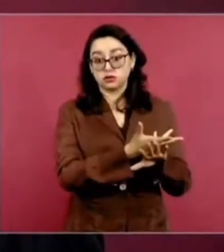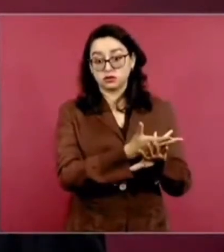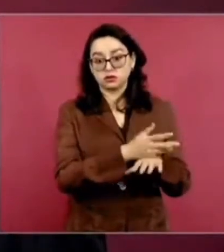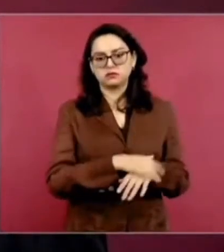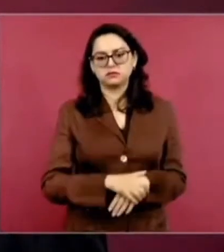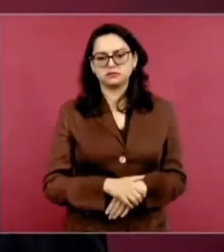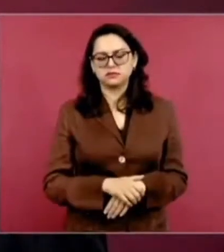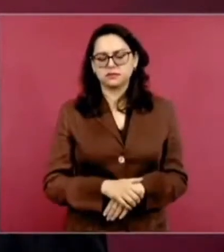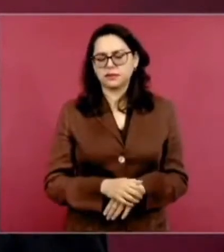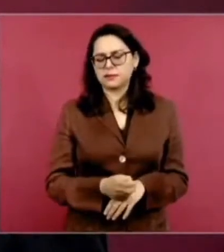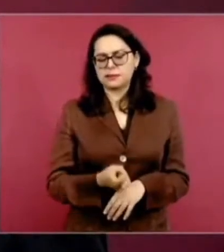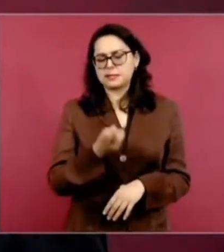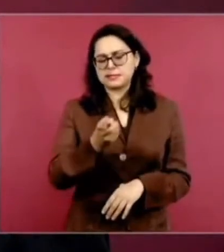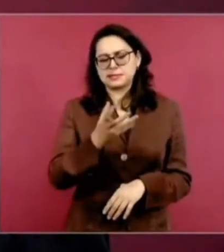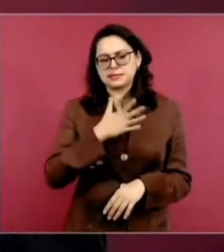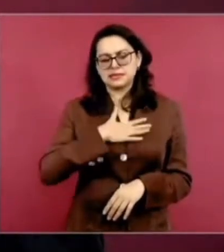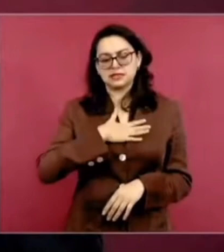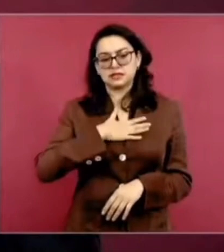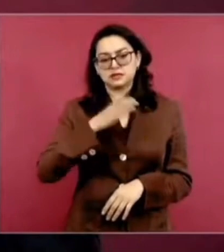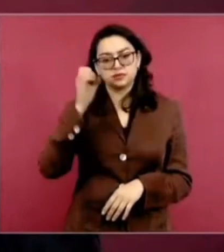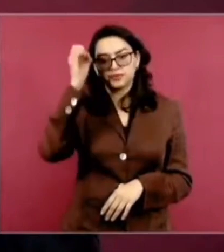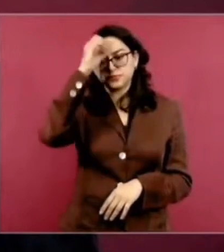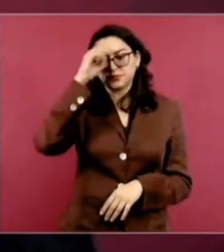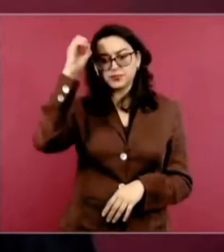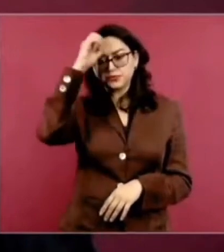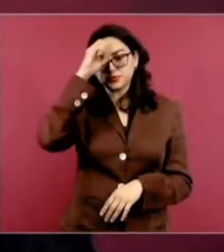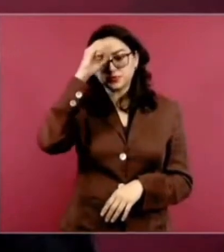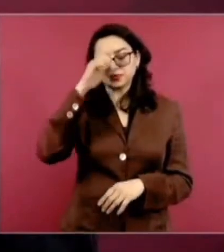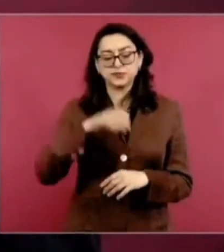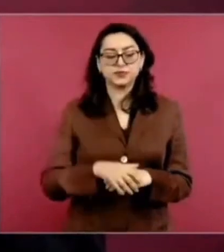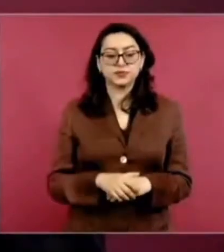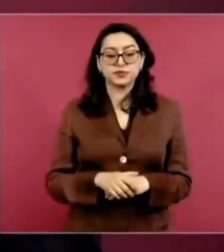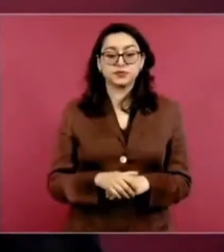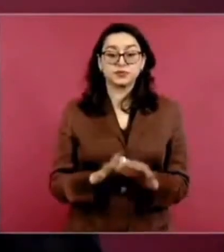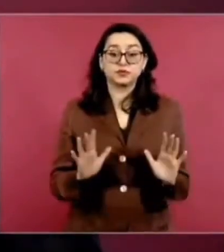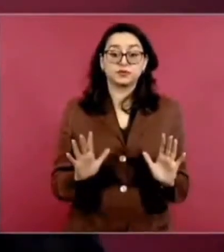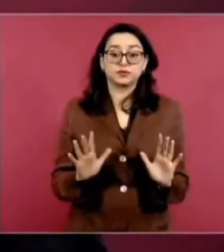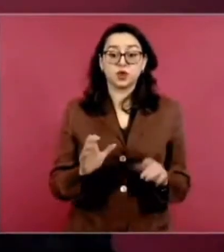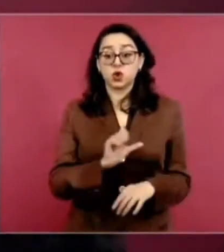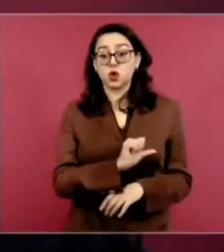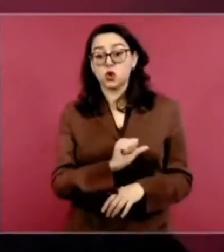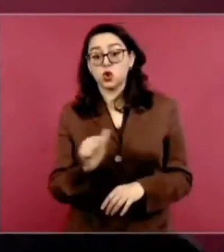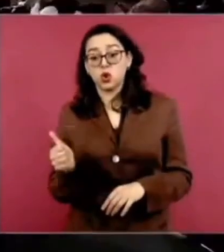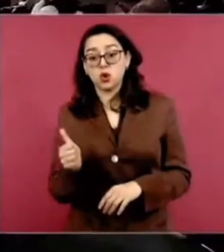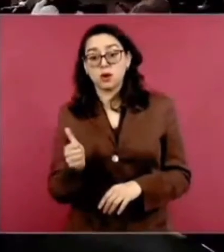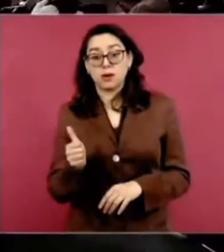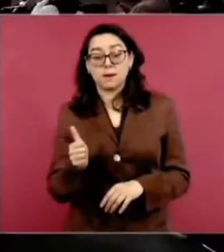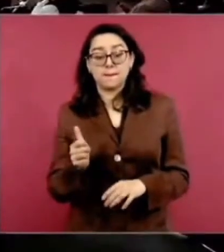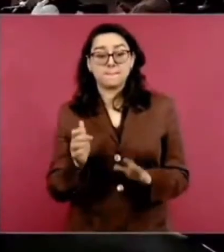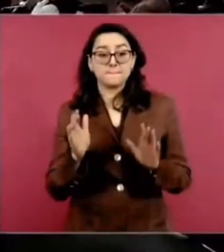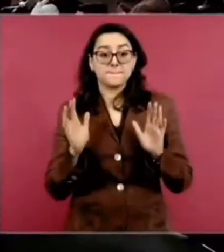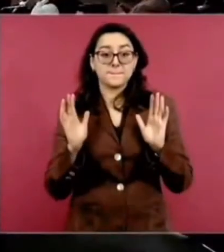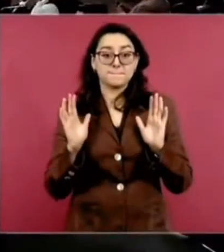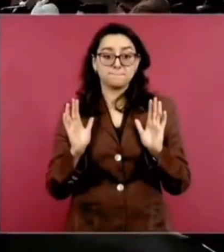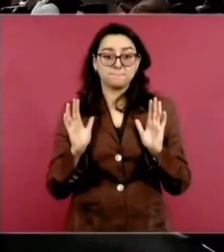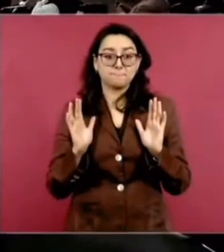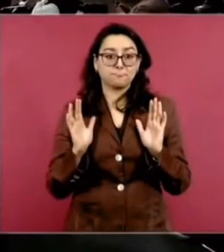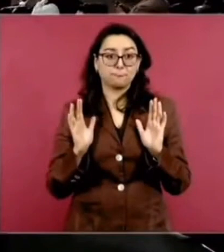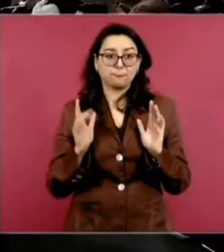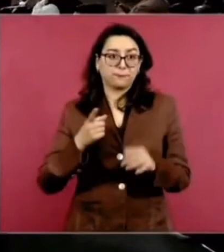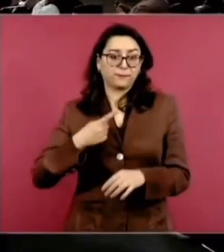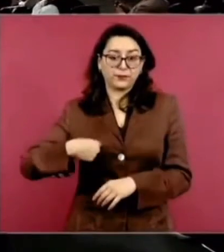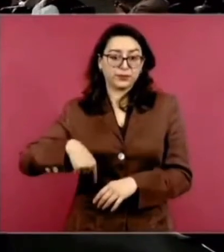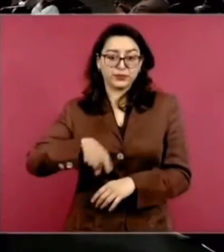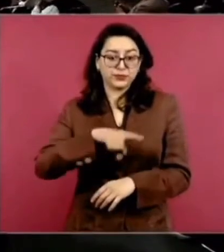eso es lo que puedo responderte. Lo otro, pues es mantener nuestras